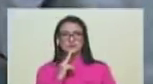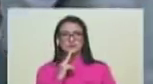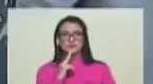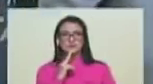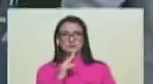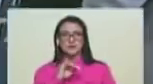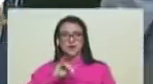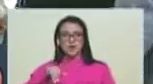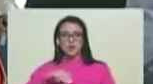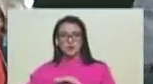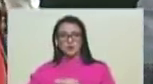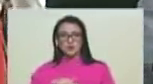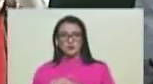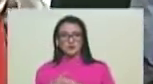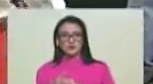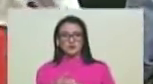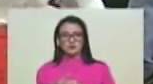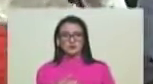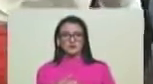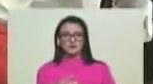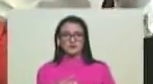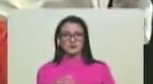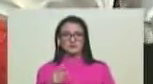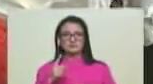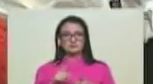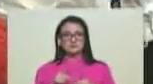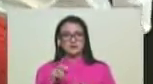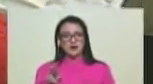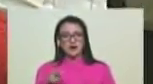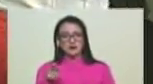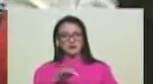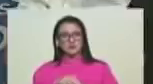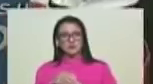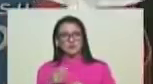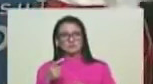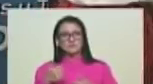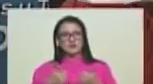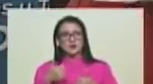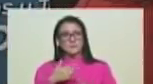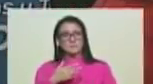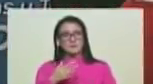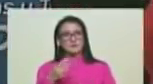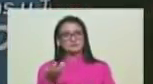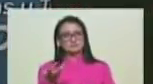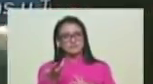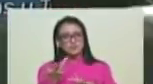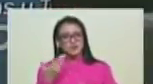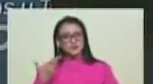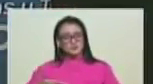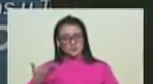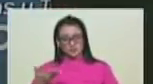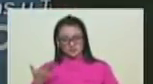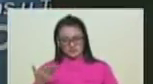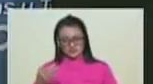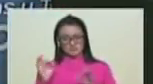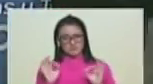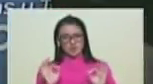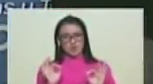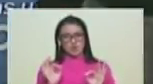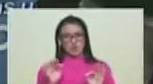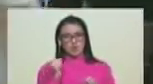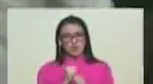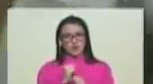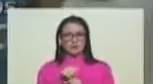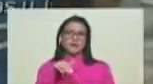también de la secretaria general del Movimiento Somos Venezuela, quienes ofrecían detalles importantes de lo que fue la